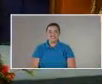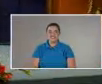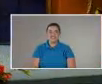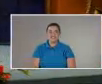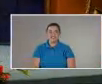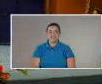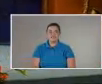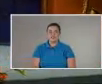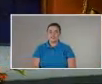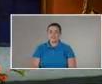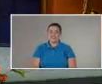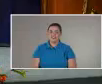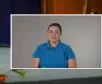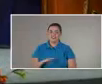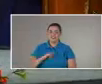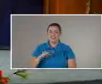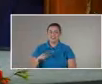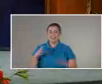alegre